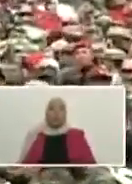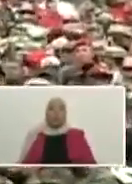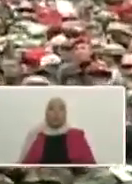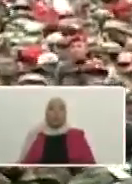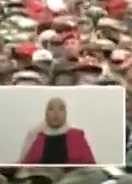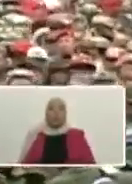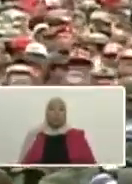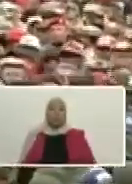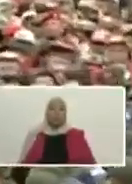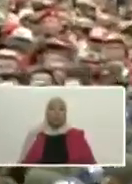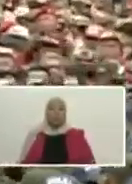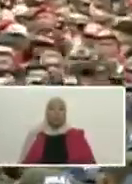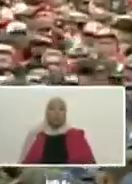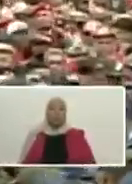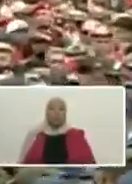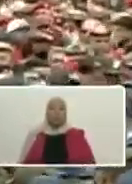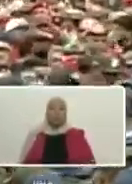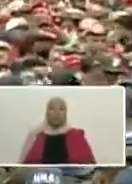se cumplen